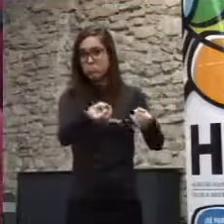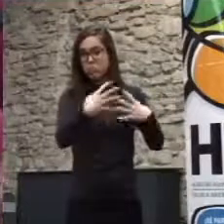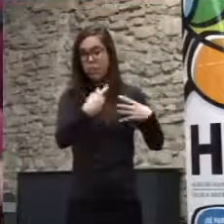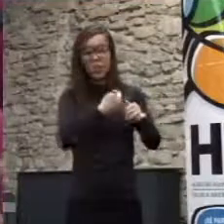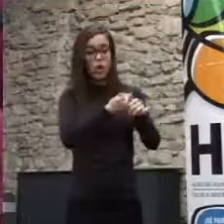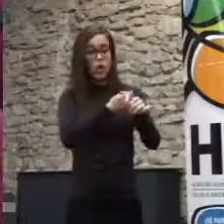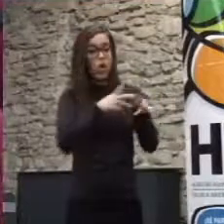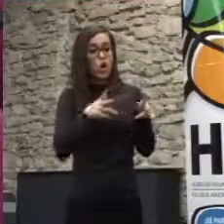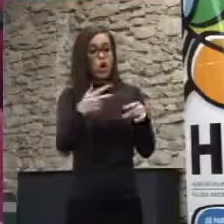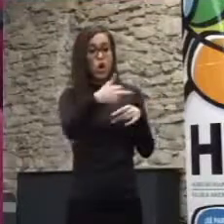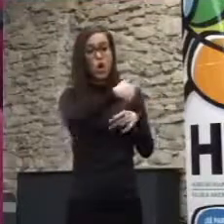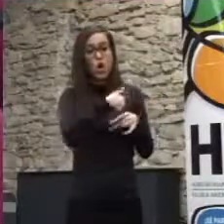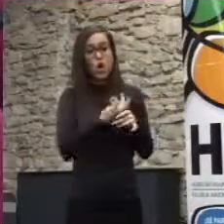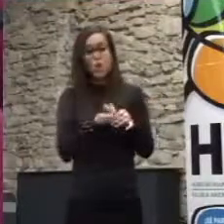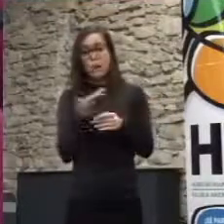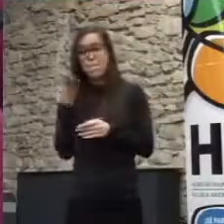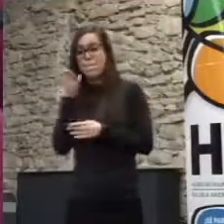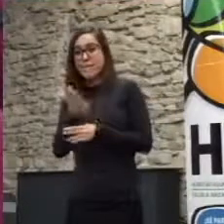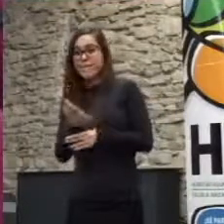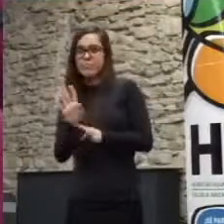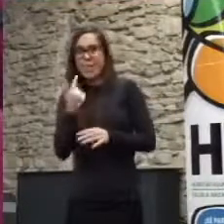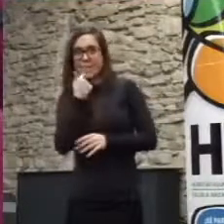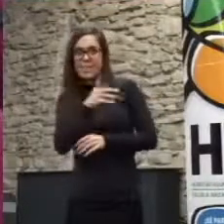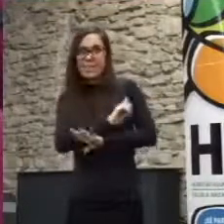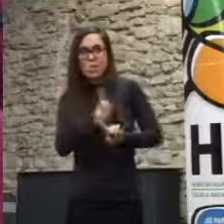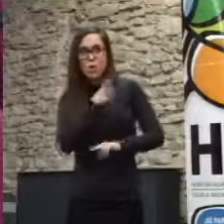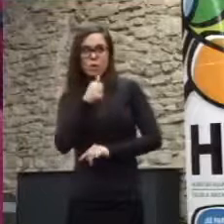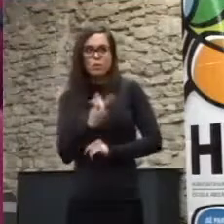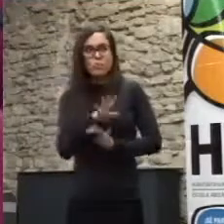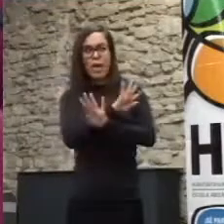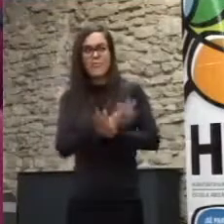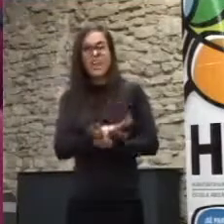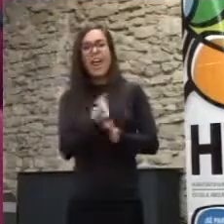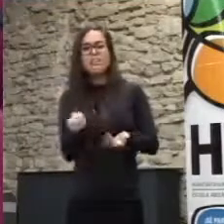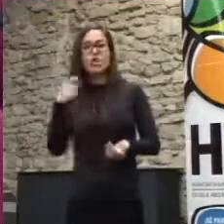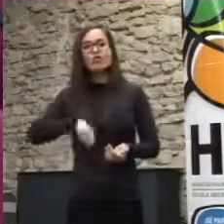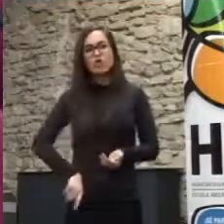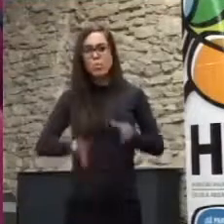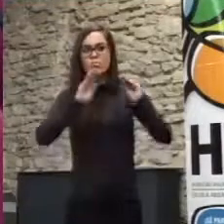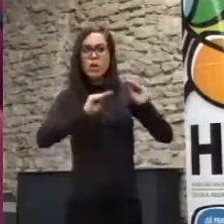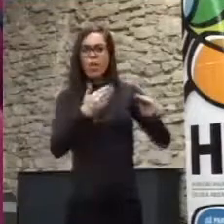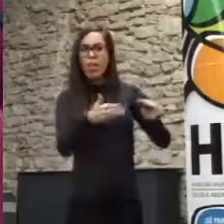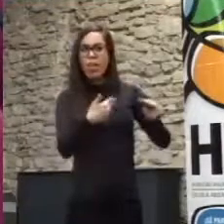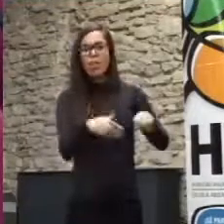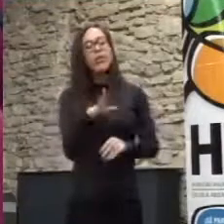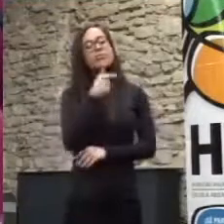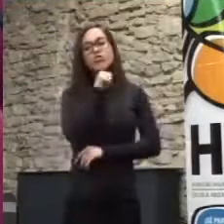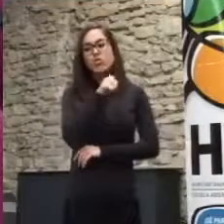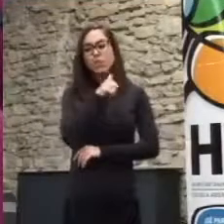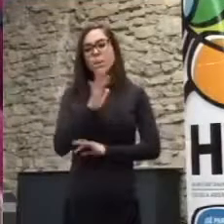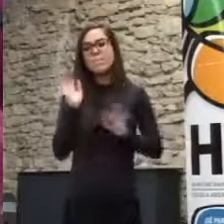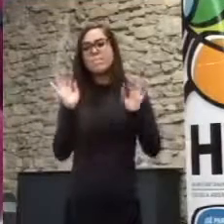corta-pega, porque sería denigrante para vuestro trabajo y la profesión, me parece muy respetable, pero sí, quien